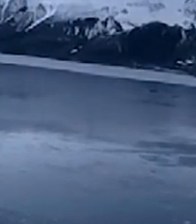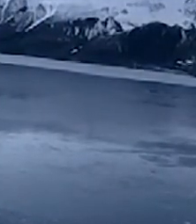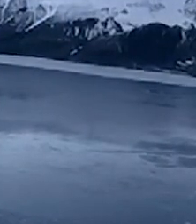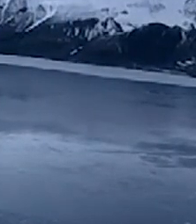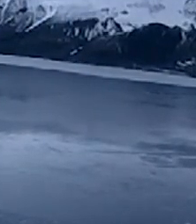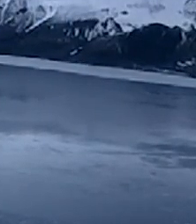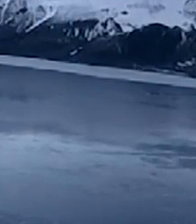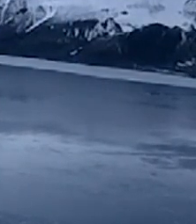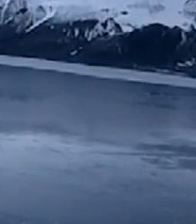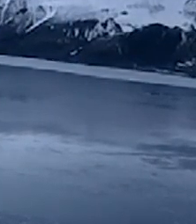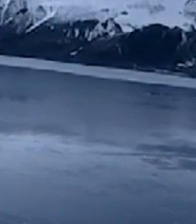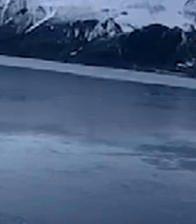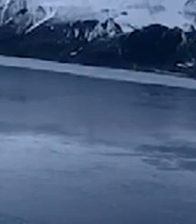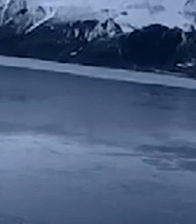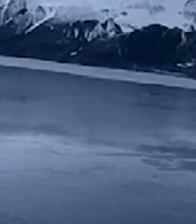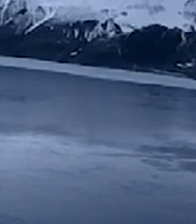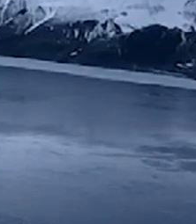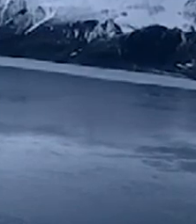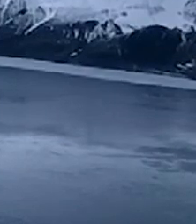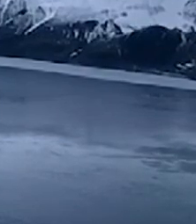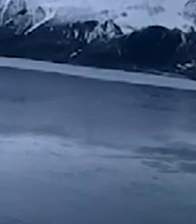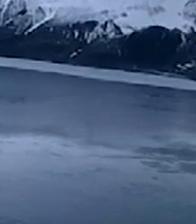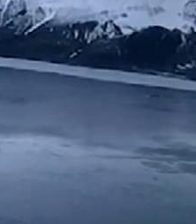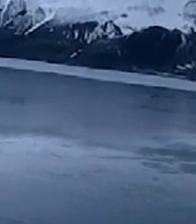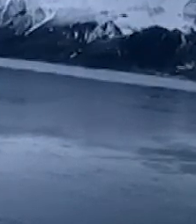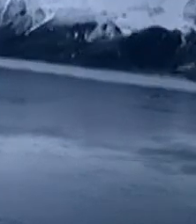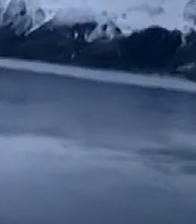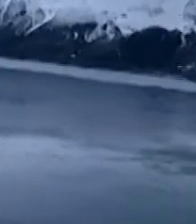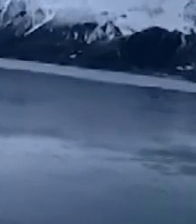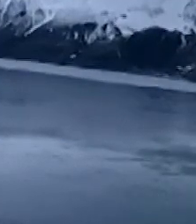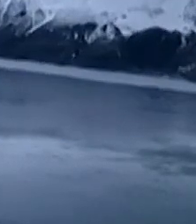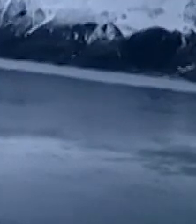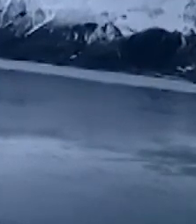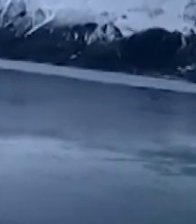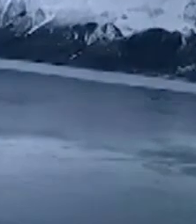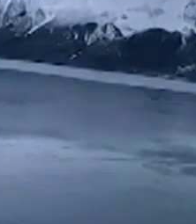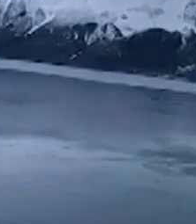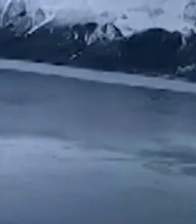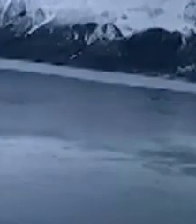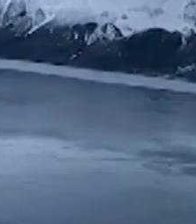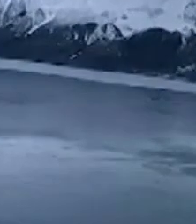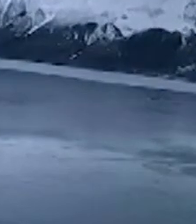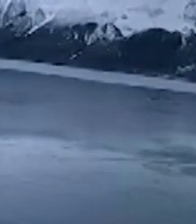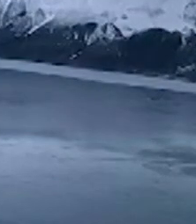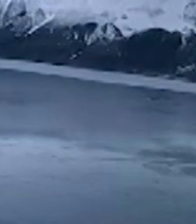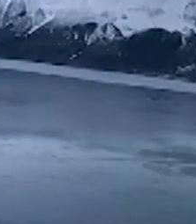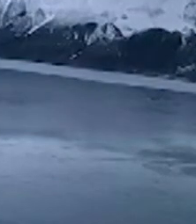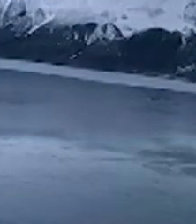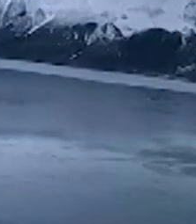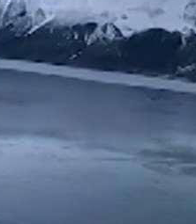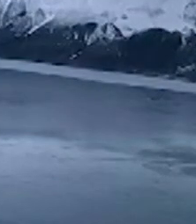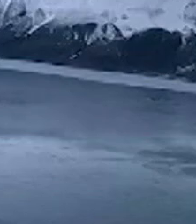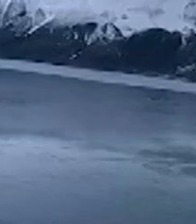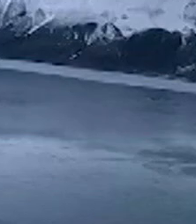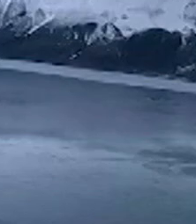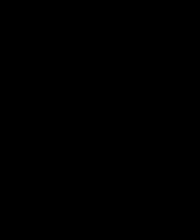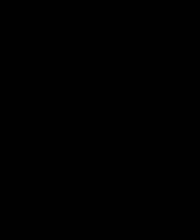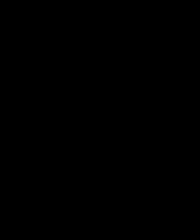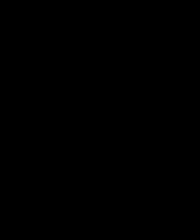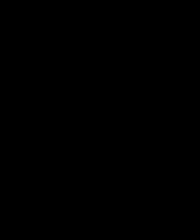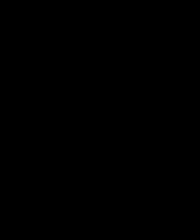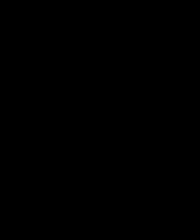roja. Este jueves 3 de junio a las 10 de la noche, con repetición el domingo 6 a las 10 de la